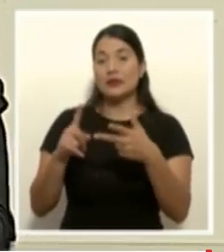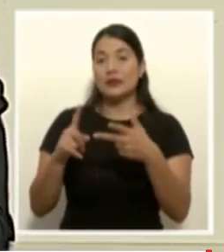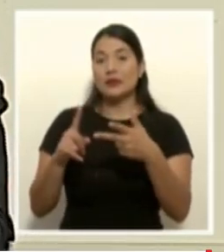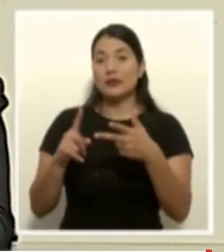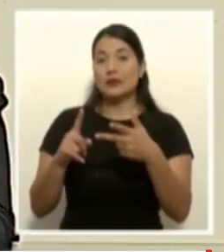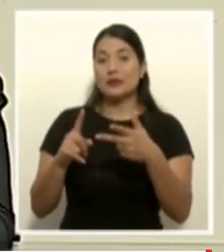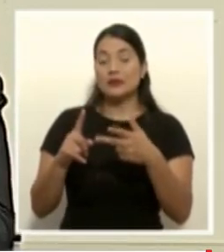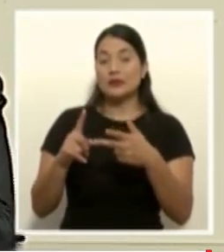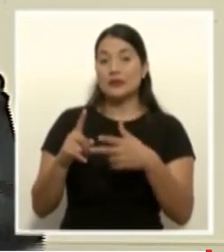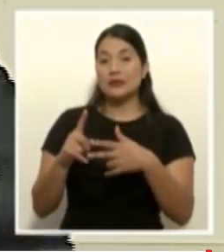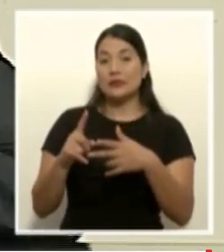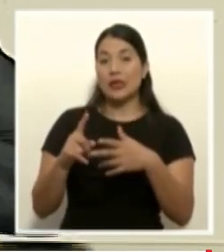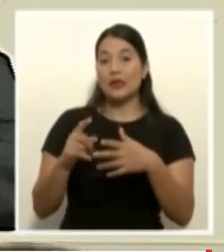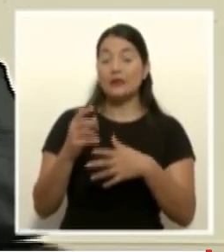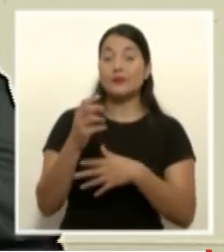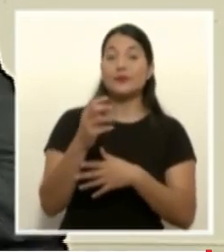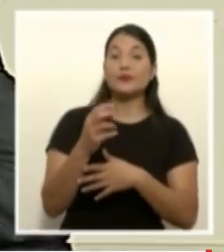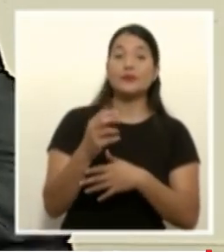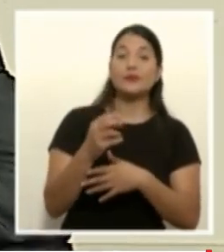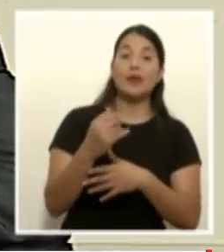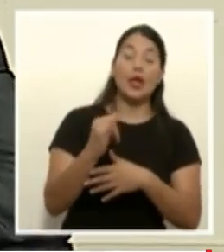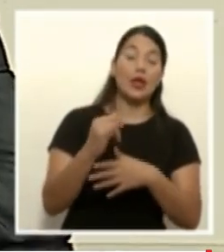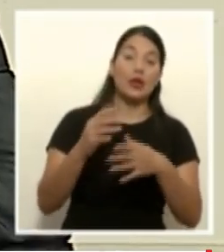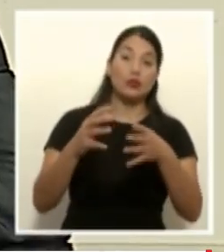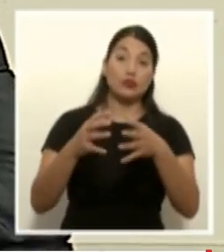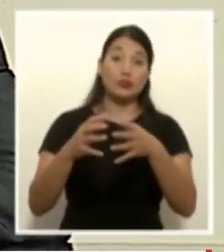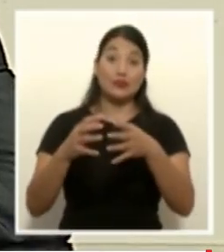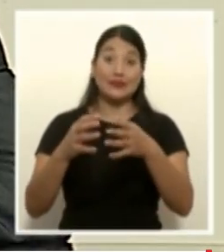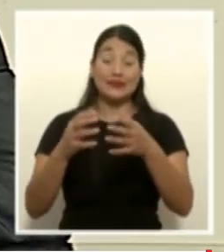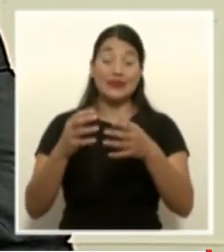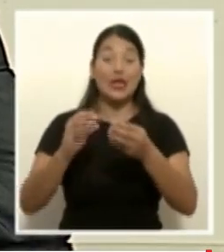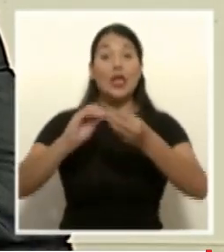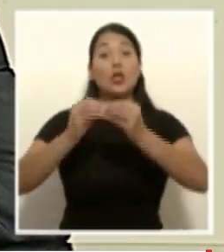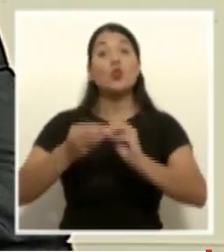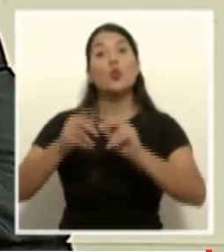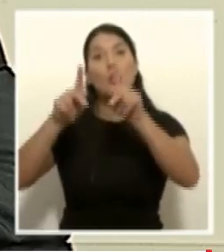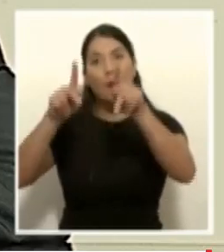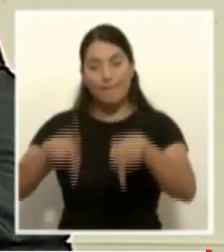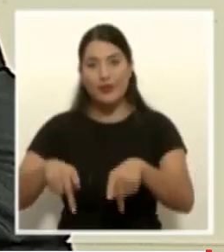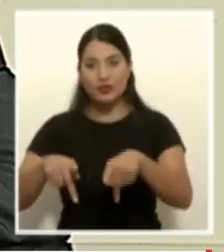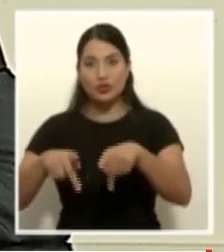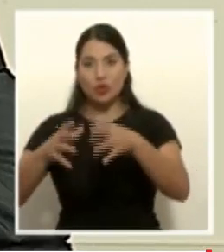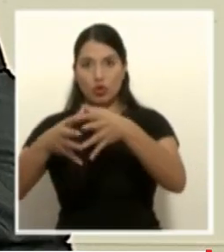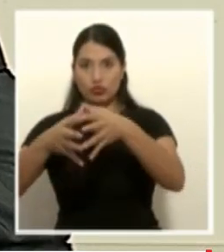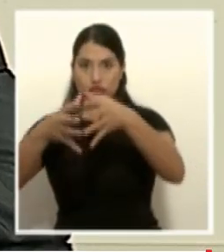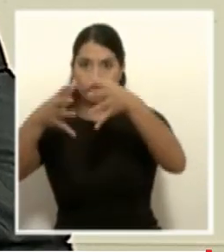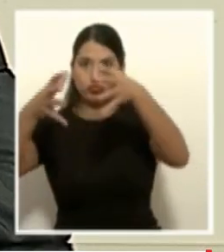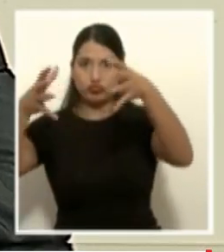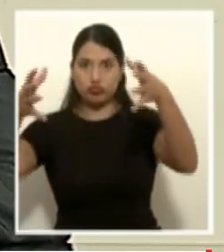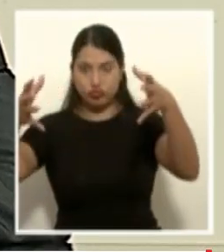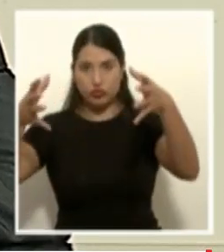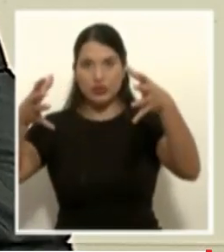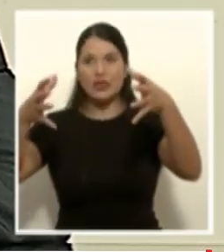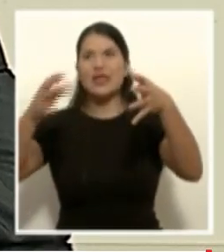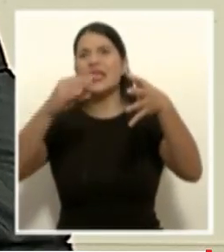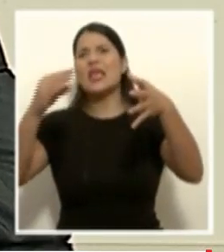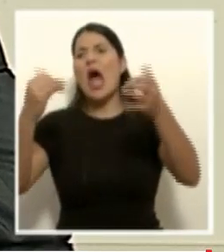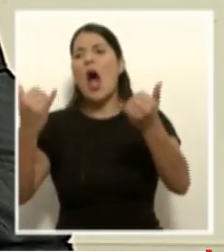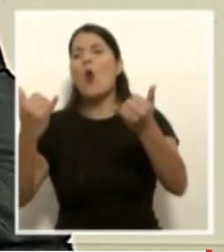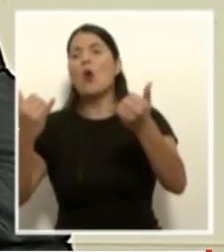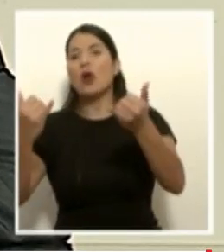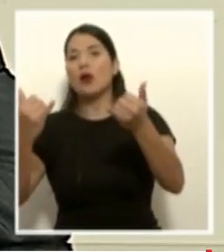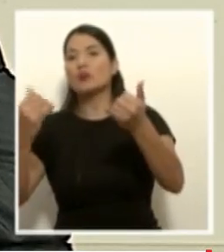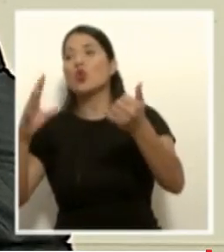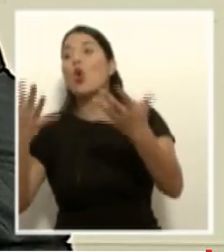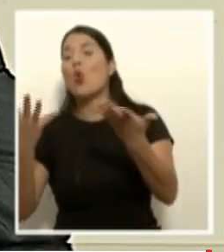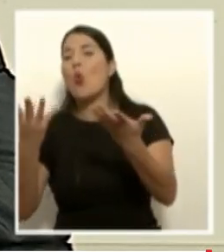la anterior, además de la curva y el valor de la pendiente de la curva de mejor ajuste con respecto a la tendencia. También ya se